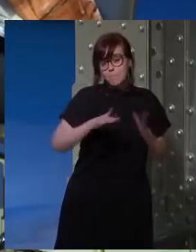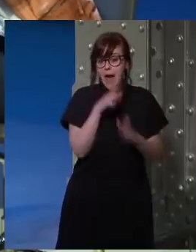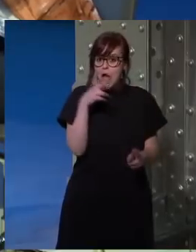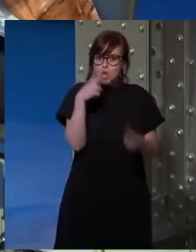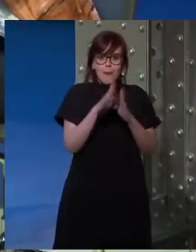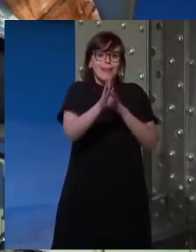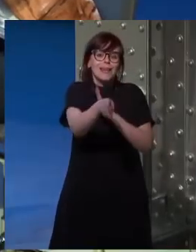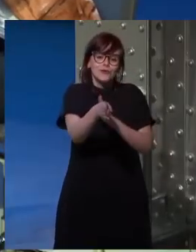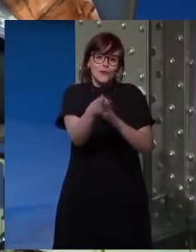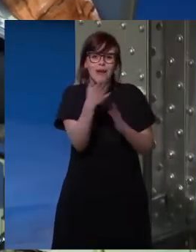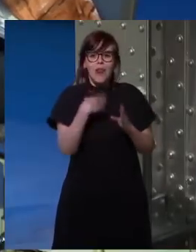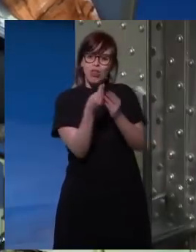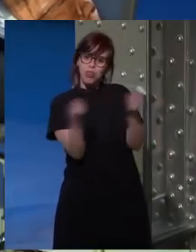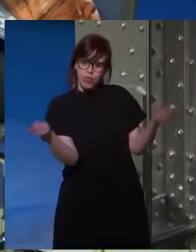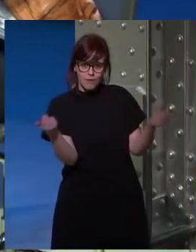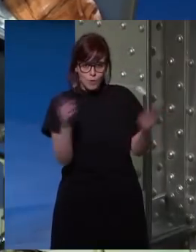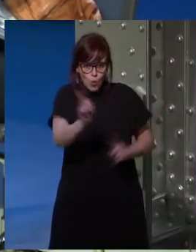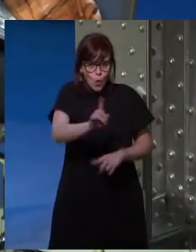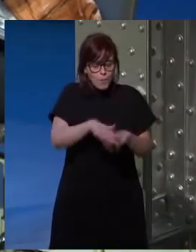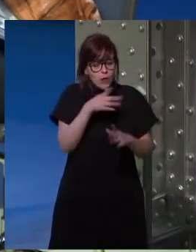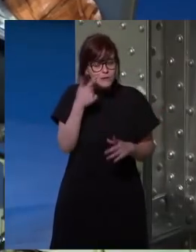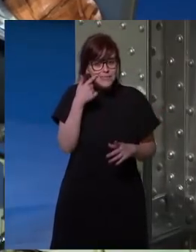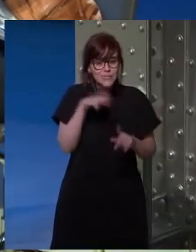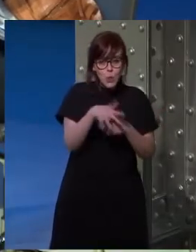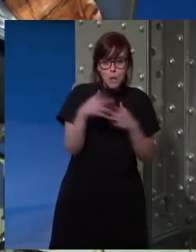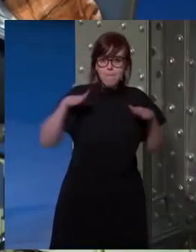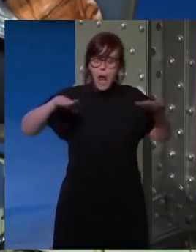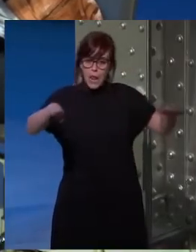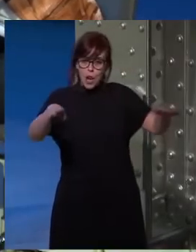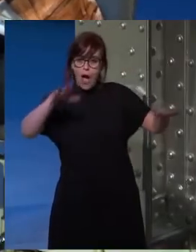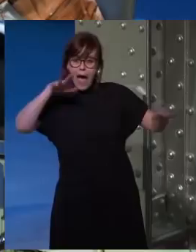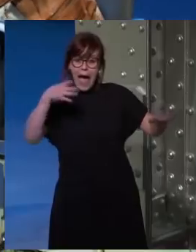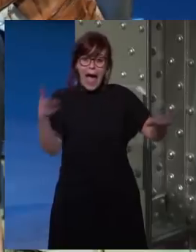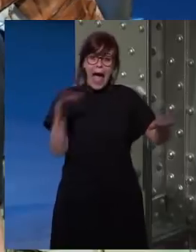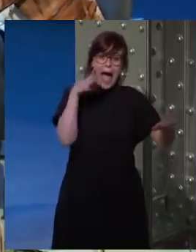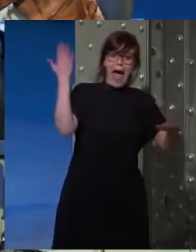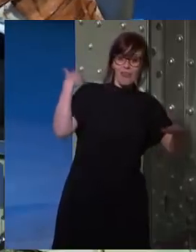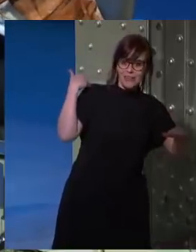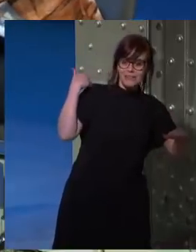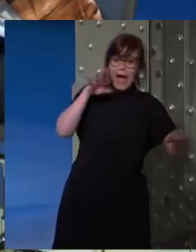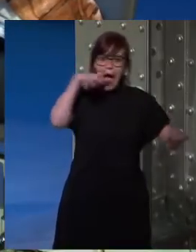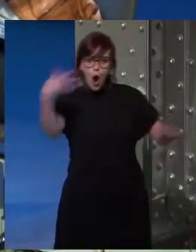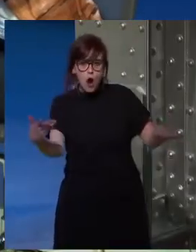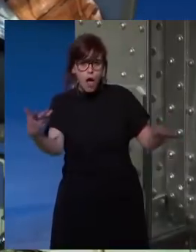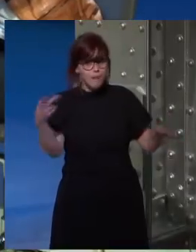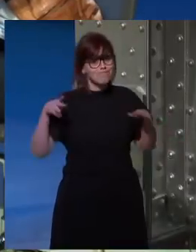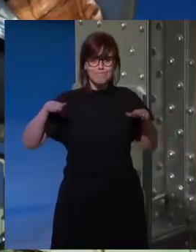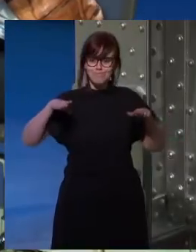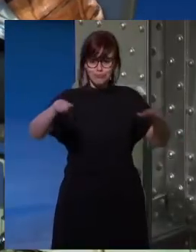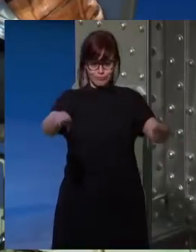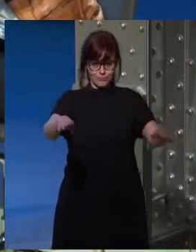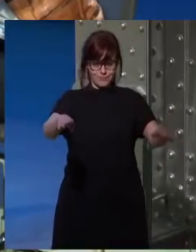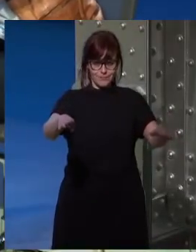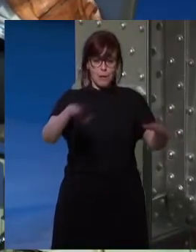las cosas directamente. Y hay un paralelismo porque me parece muy interesante ese juego, ¿no?, del antes y el ahora, ¿no? Precisamente por eso